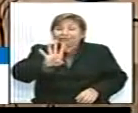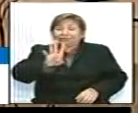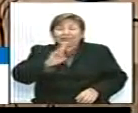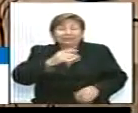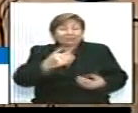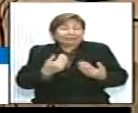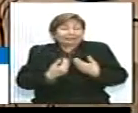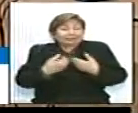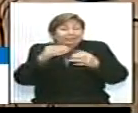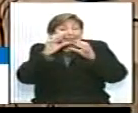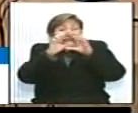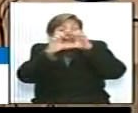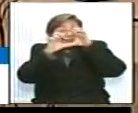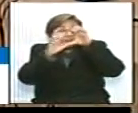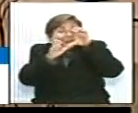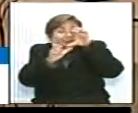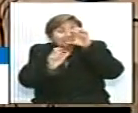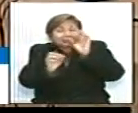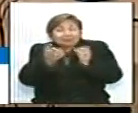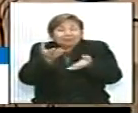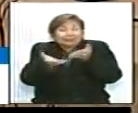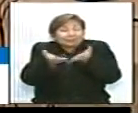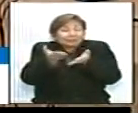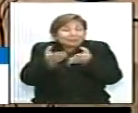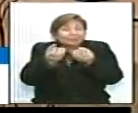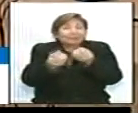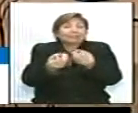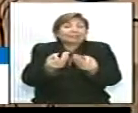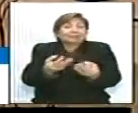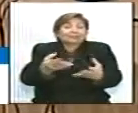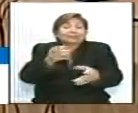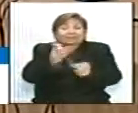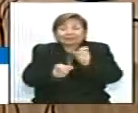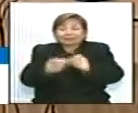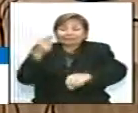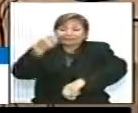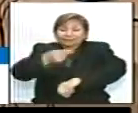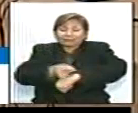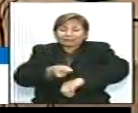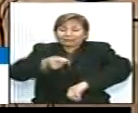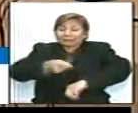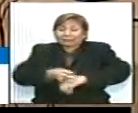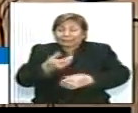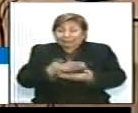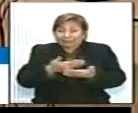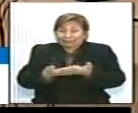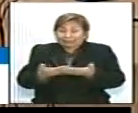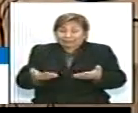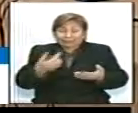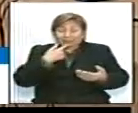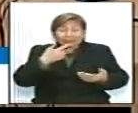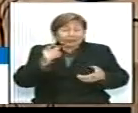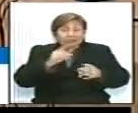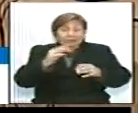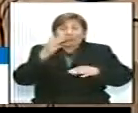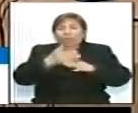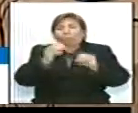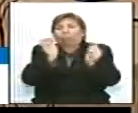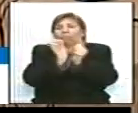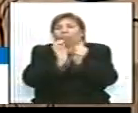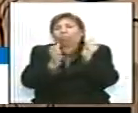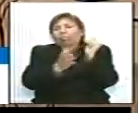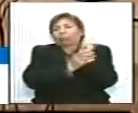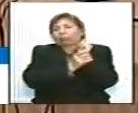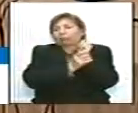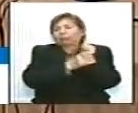un mapita gráfico georreferencial de las personas que están que han hecho denuncia de este tipo y que deberían estar. Claro, no se le puede poner un policía en la puerta